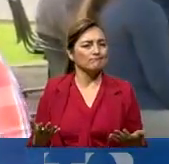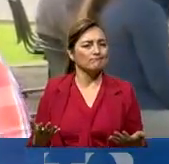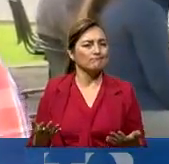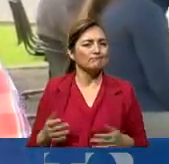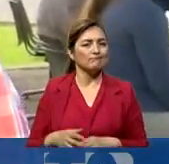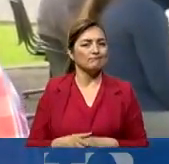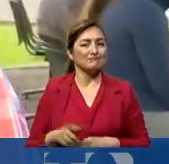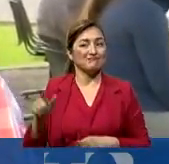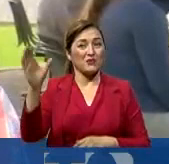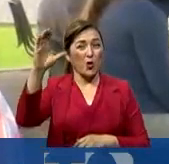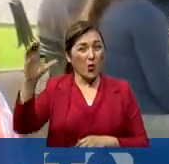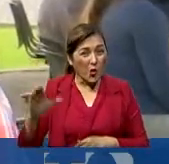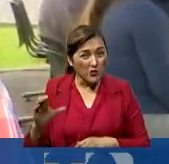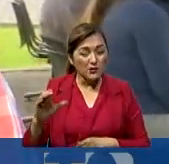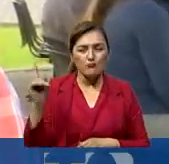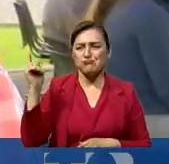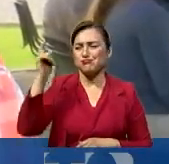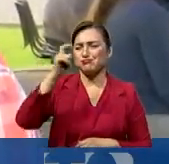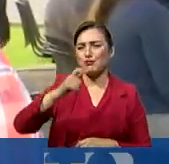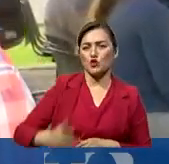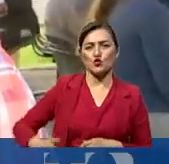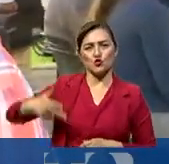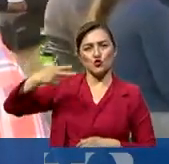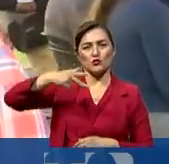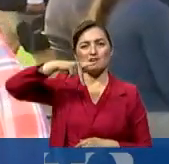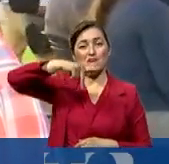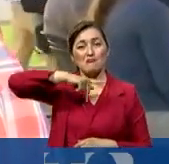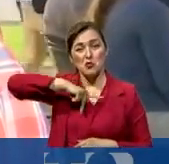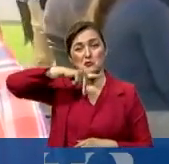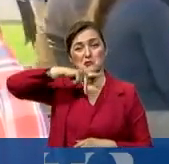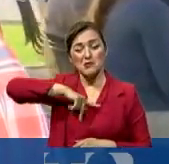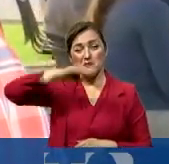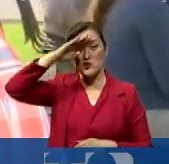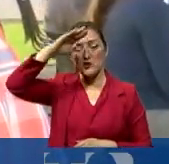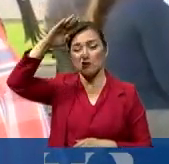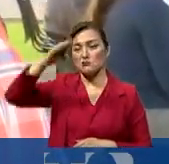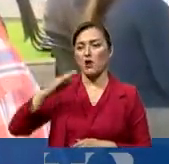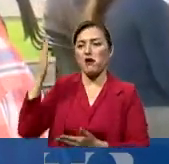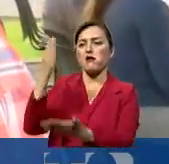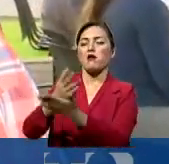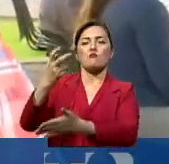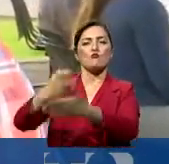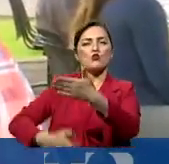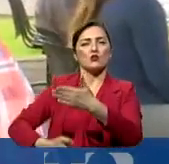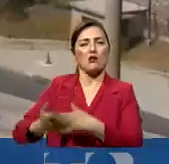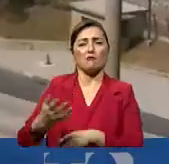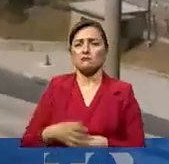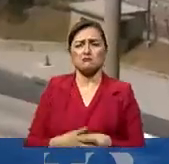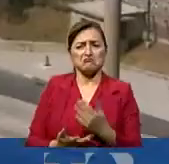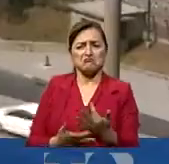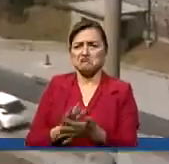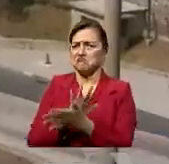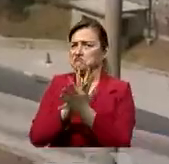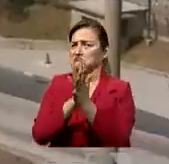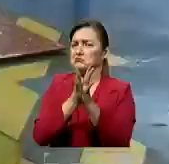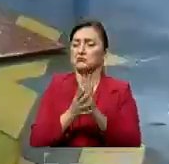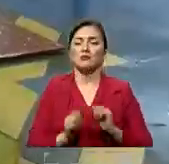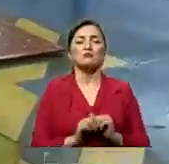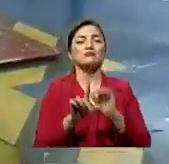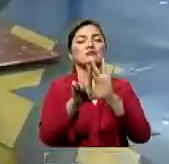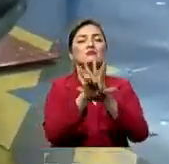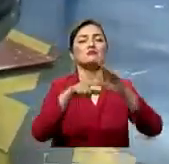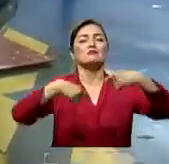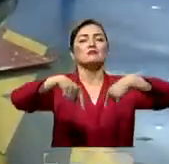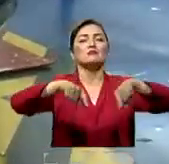en la costa, principalmente en Chone, en Puerto Viejo, la policía ni los vigilantes no entienden. La ley de tránsito permite